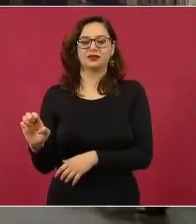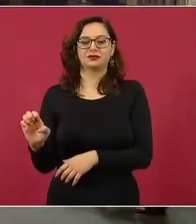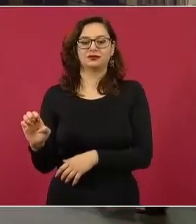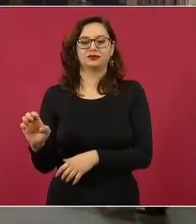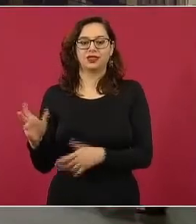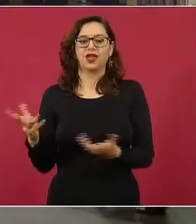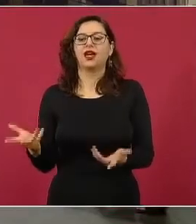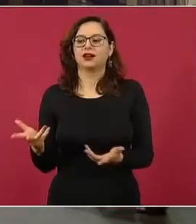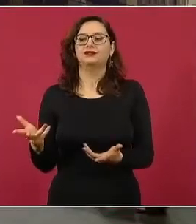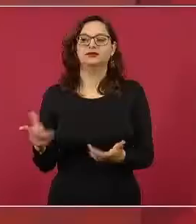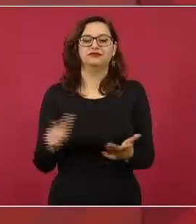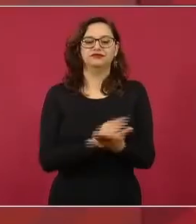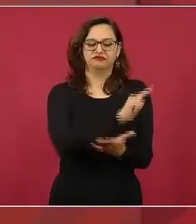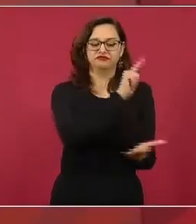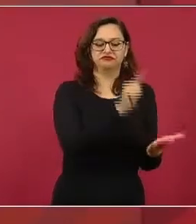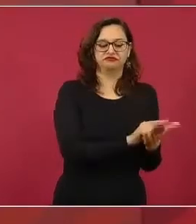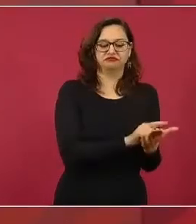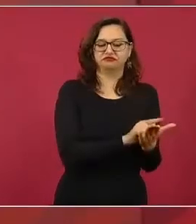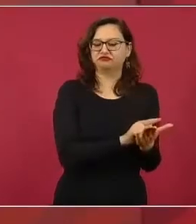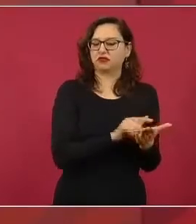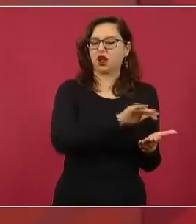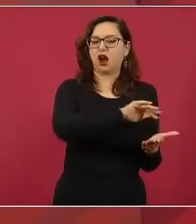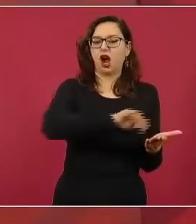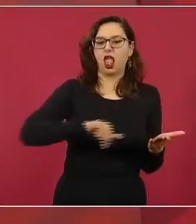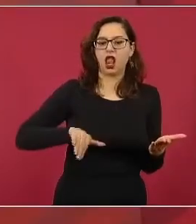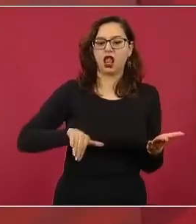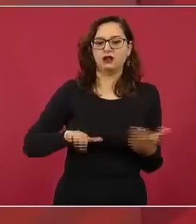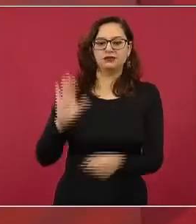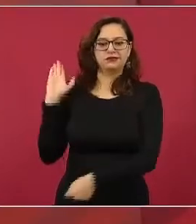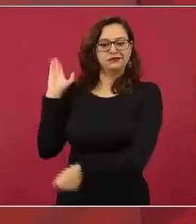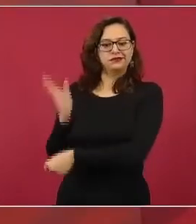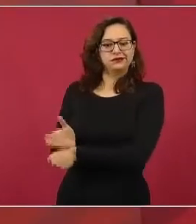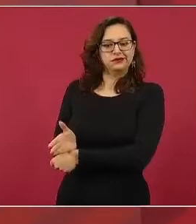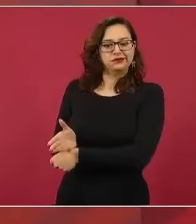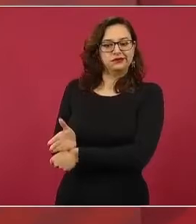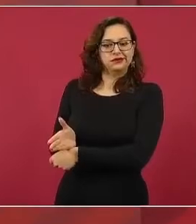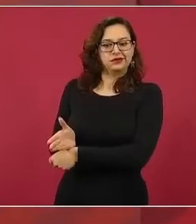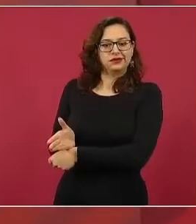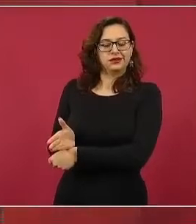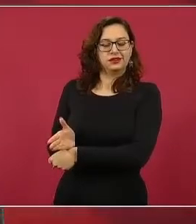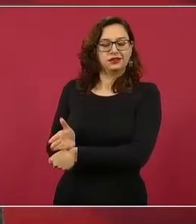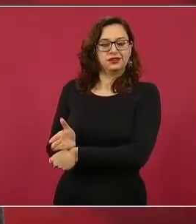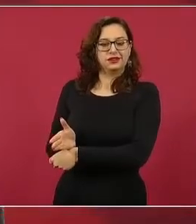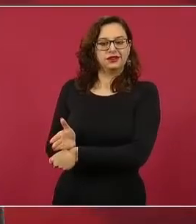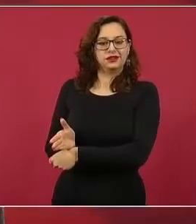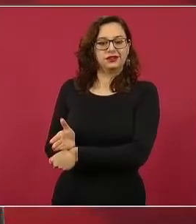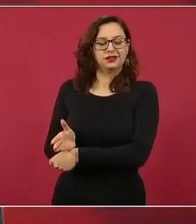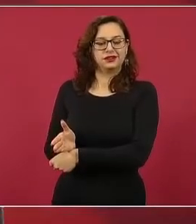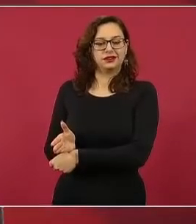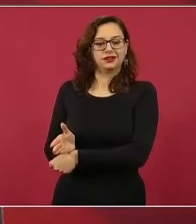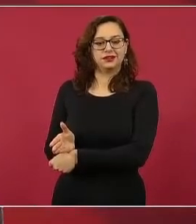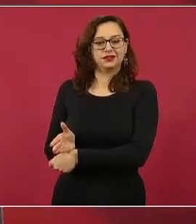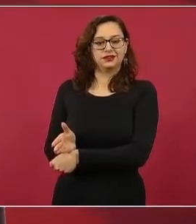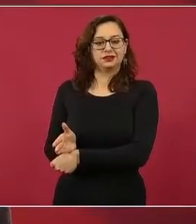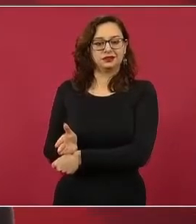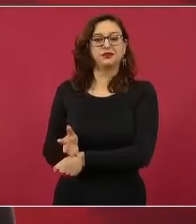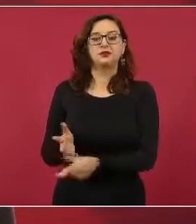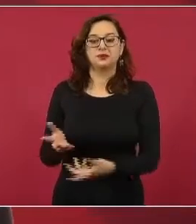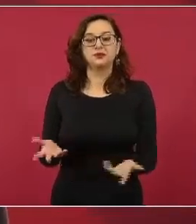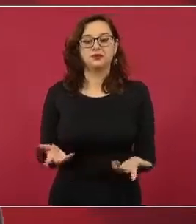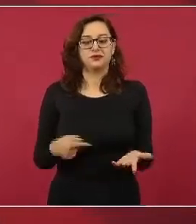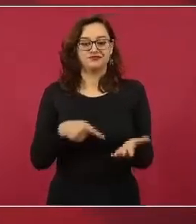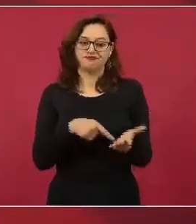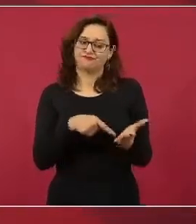Cuando todos sabemos de que la energía que se produce con agua en